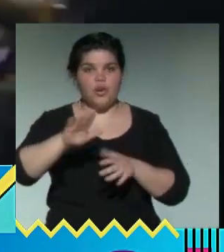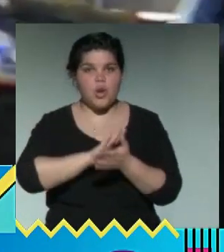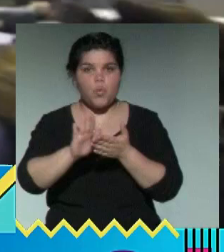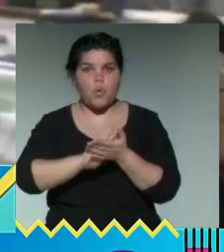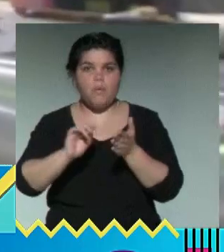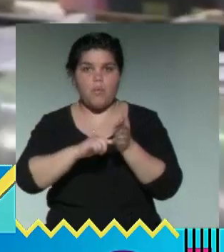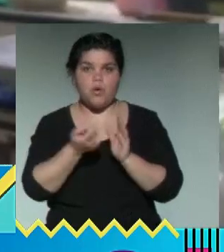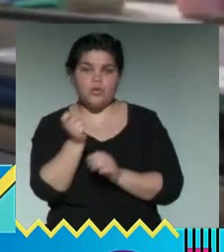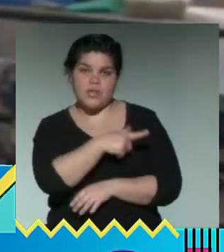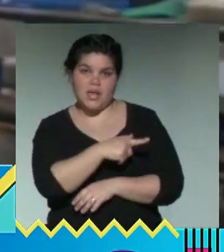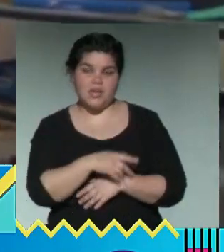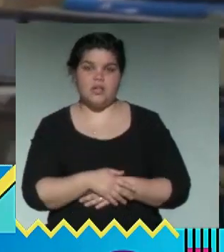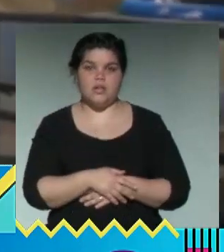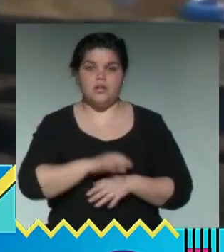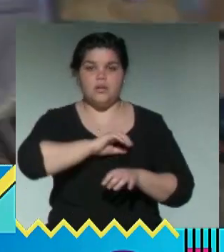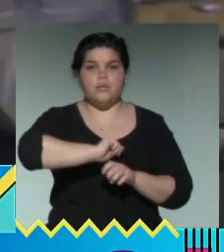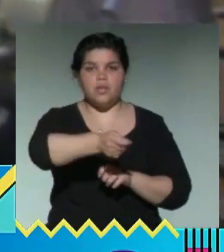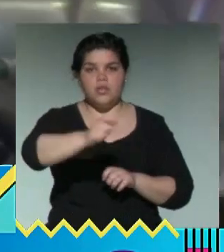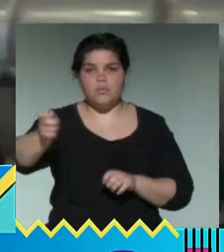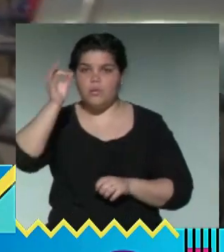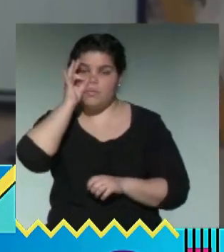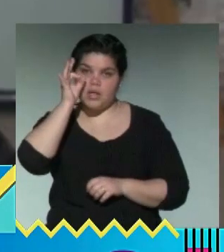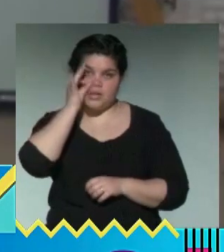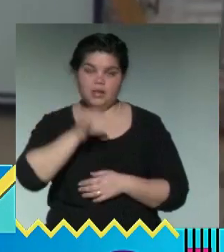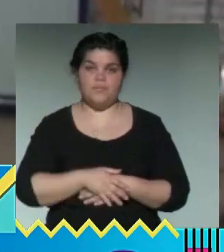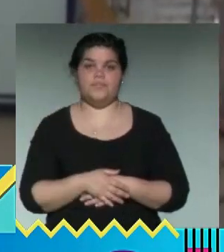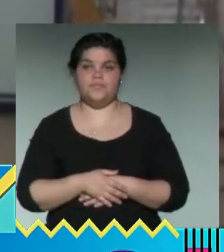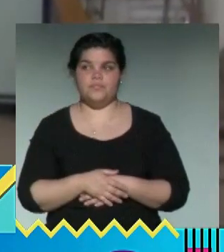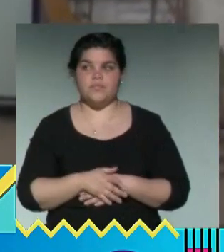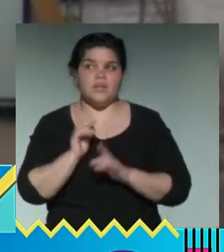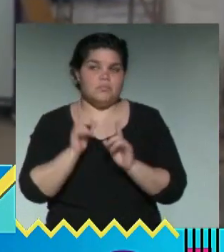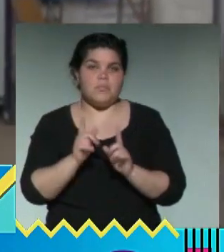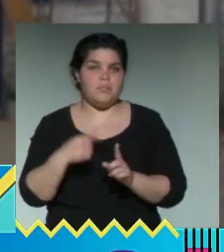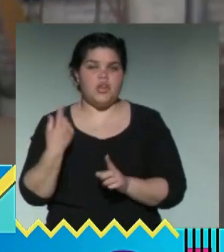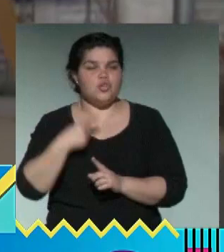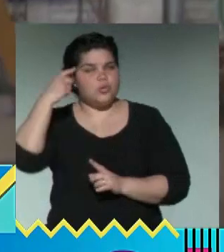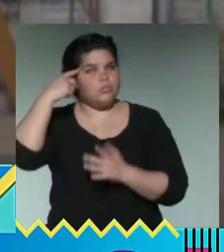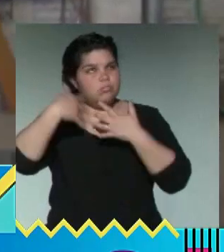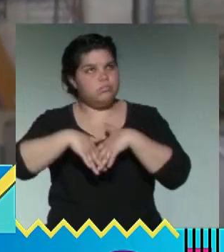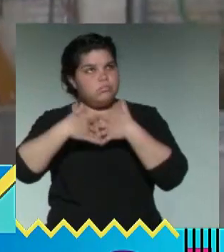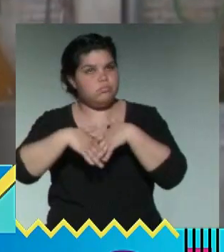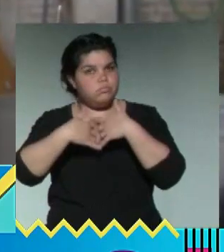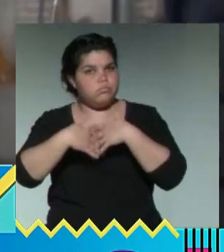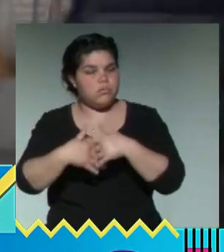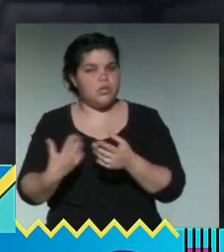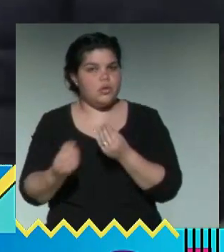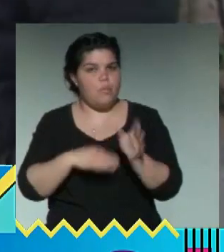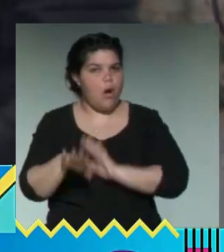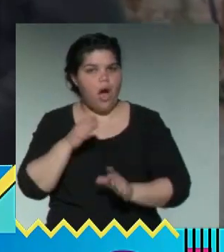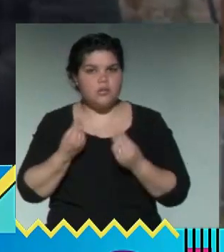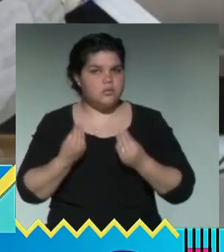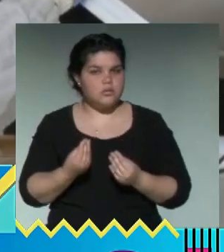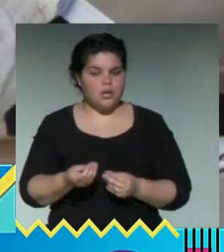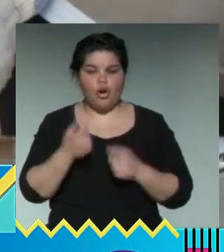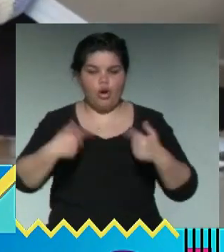Buenos Aires, 20 distribuidores, pero básicamente es lo mismo, digamos, cómo podemos nosotros desarrollar con el recurso